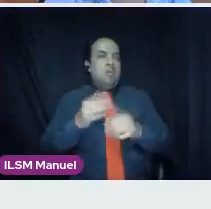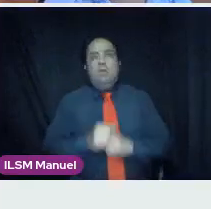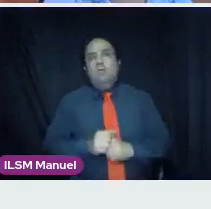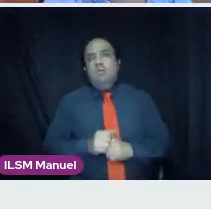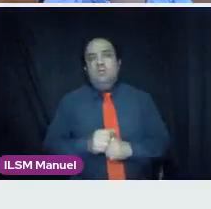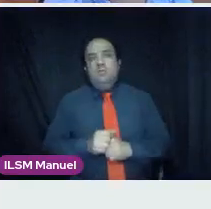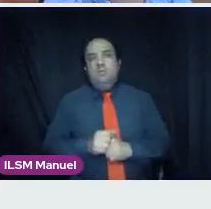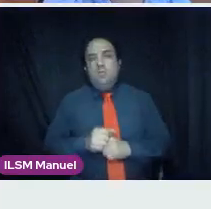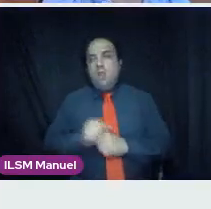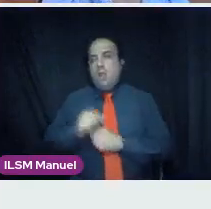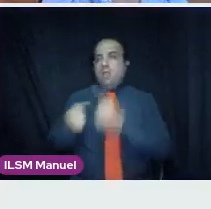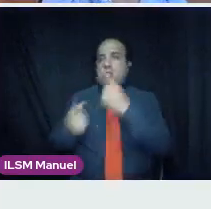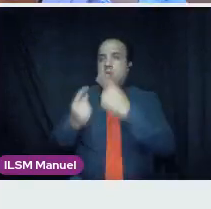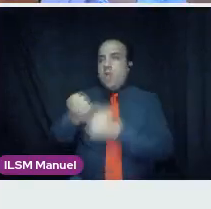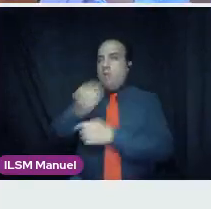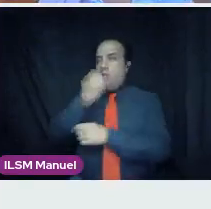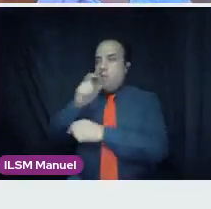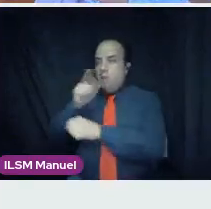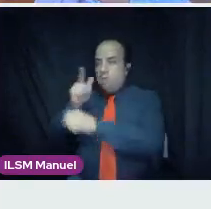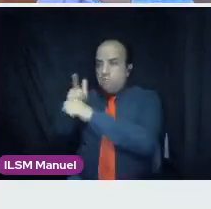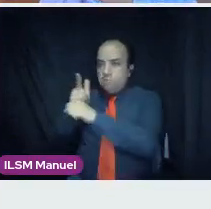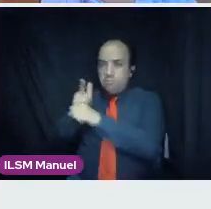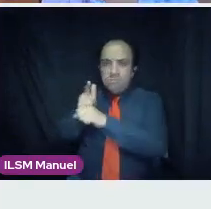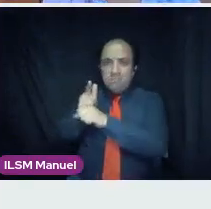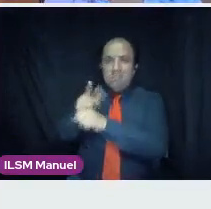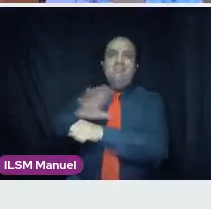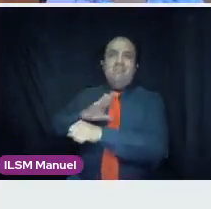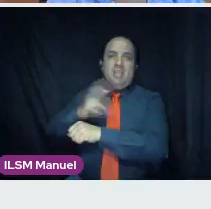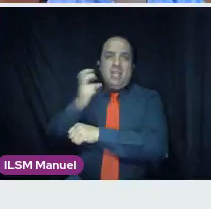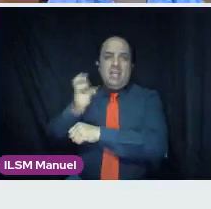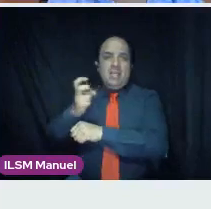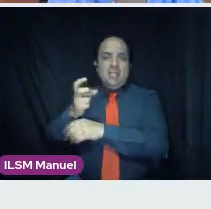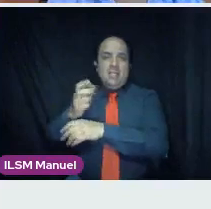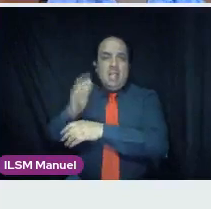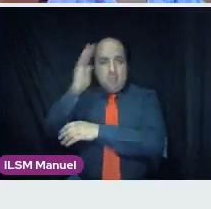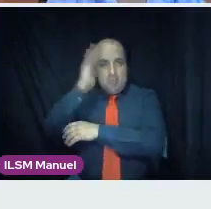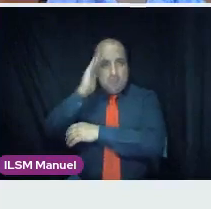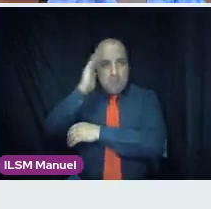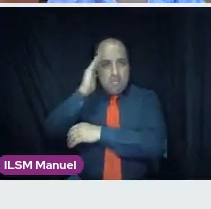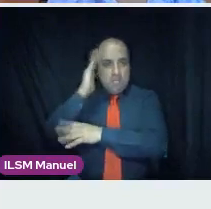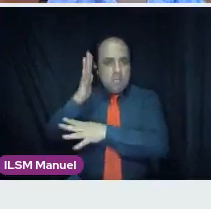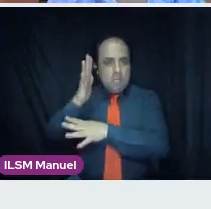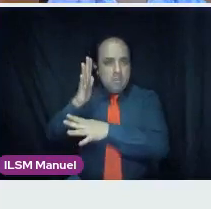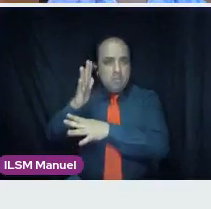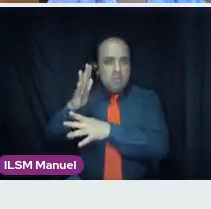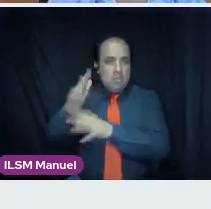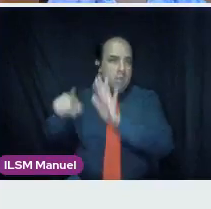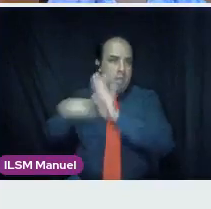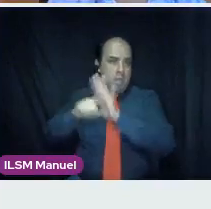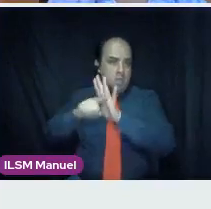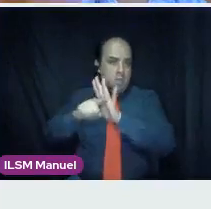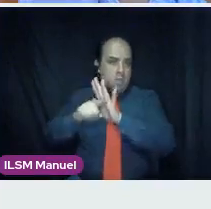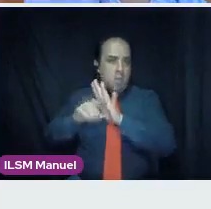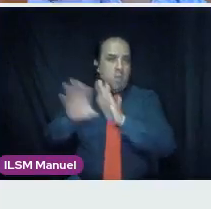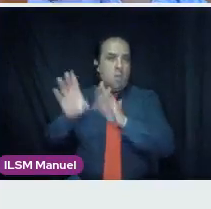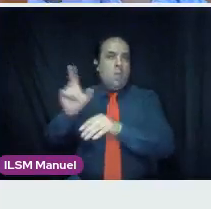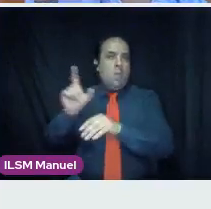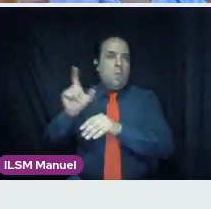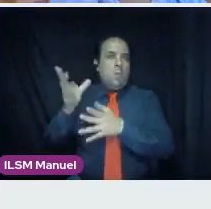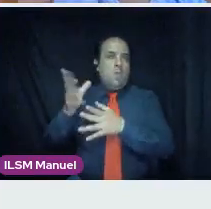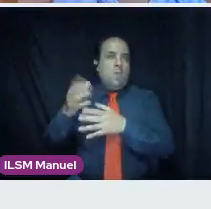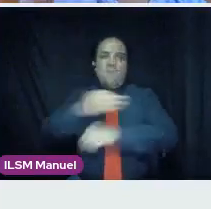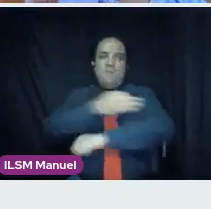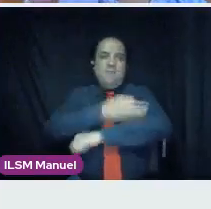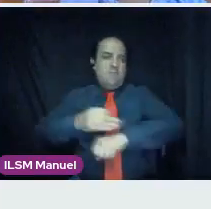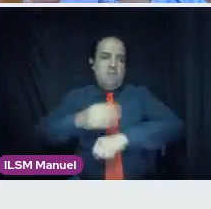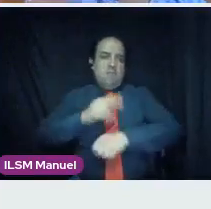en algunas instituciones que existe este estigma de cuando las familias no son típicas